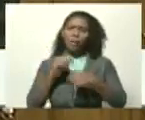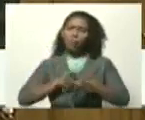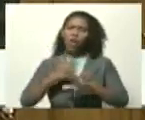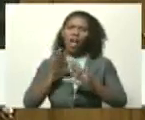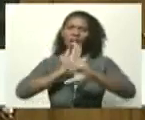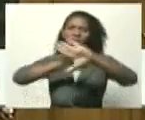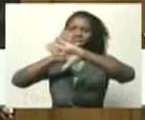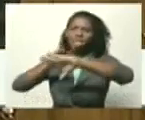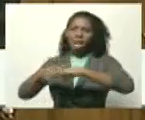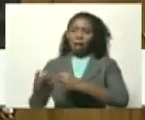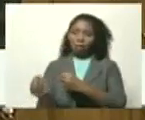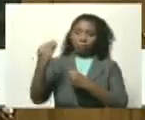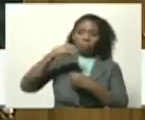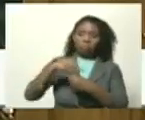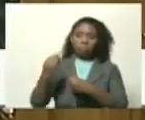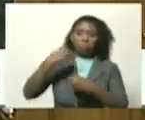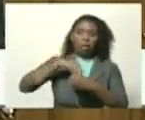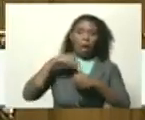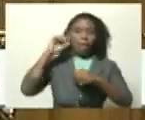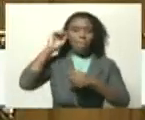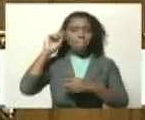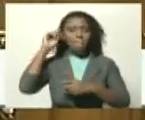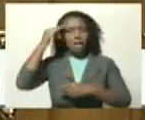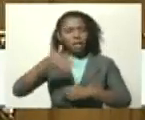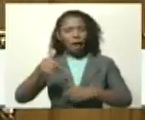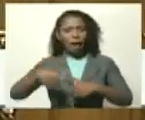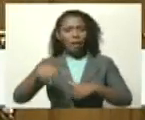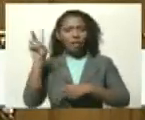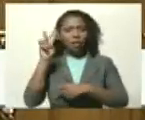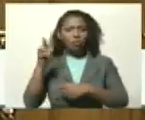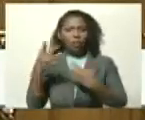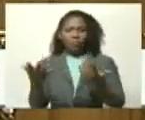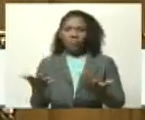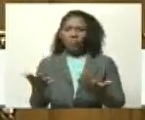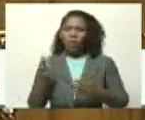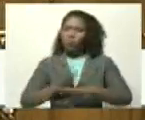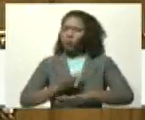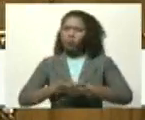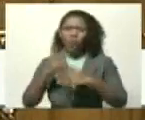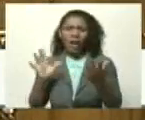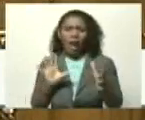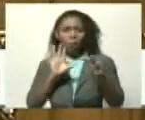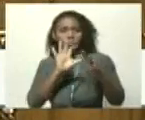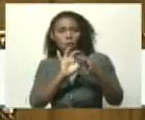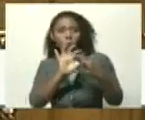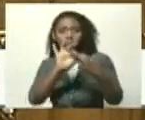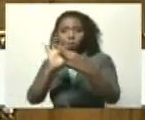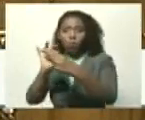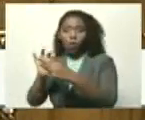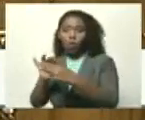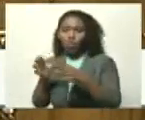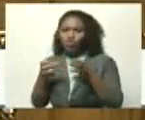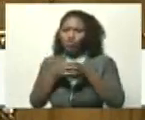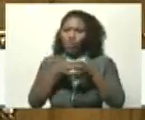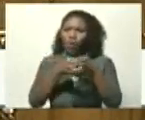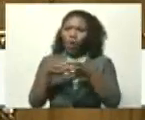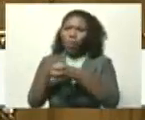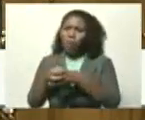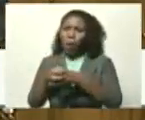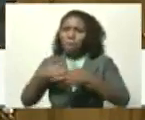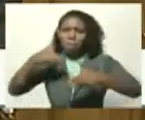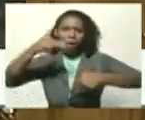llamados a invasión militar de Venezuela? ¿Por qué las alianzas con sectores